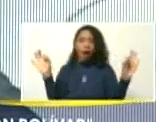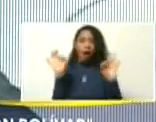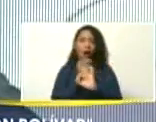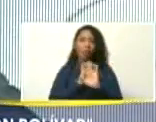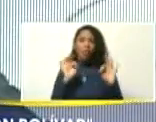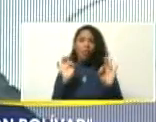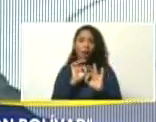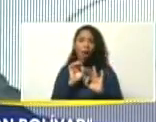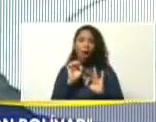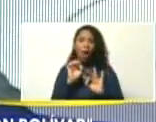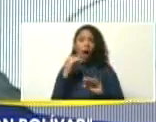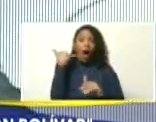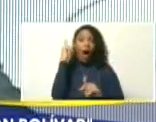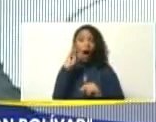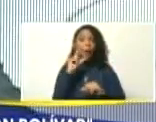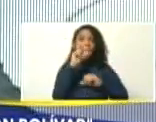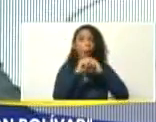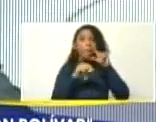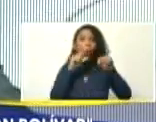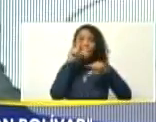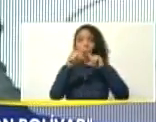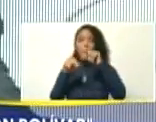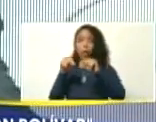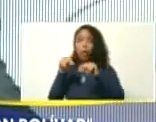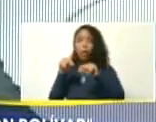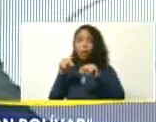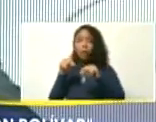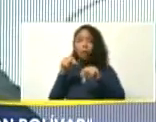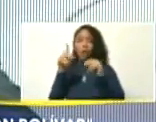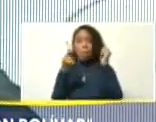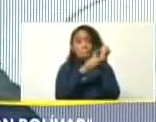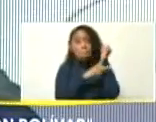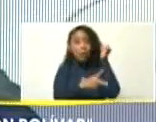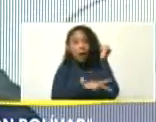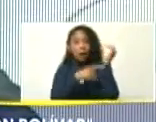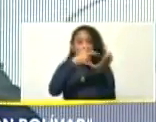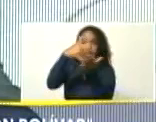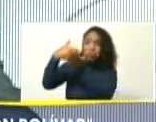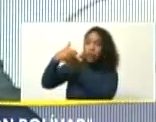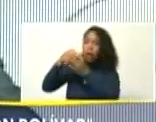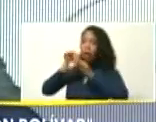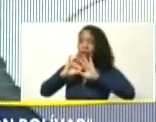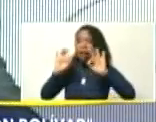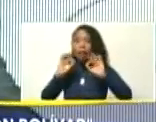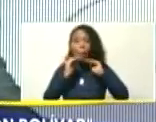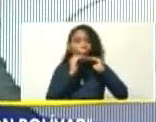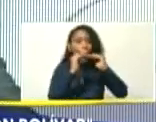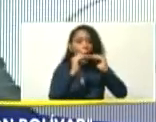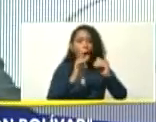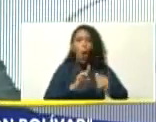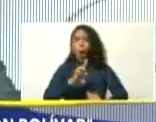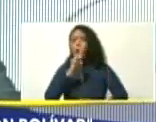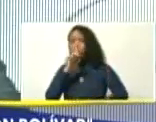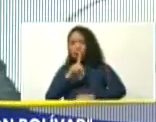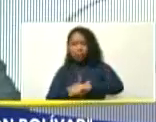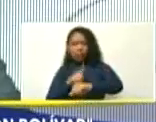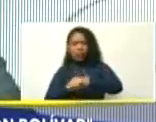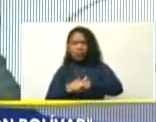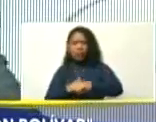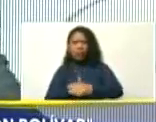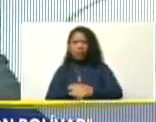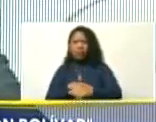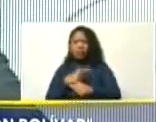estatuas, pájaros, ni parques. De terribles tiempos venía, de